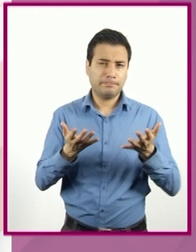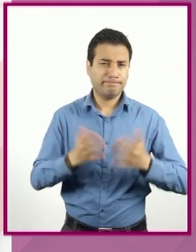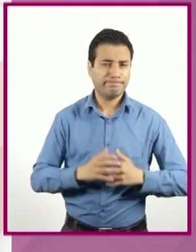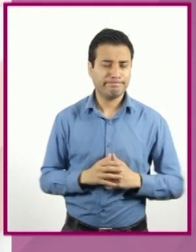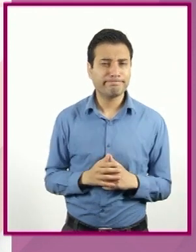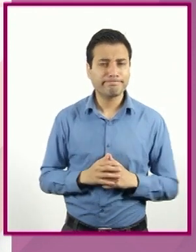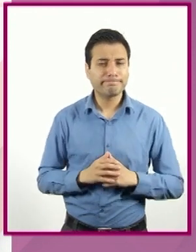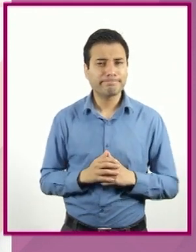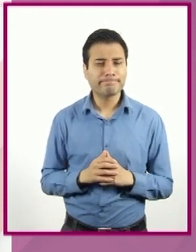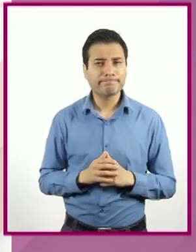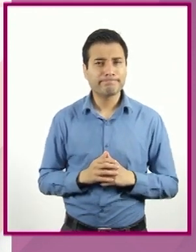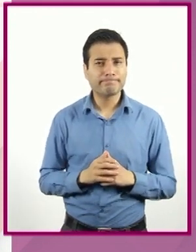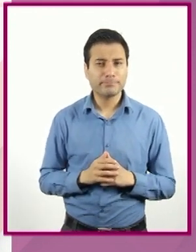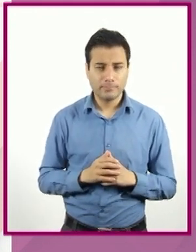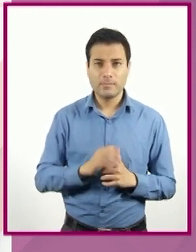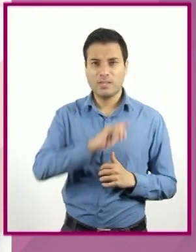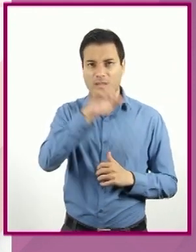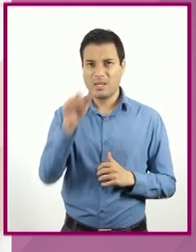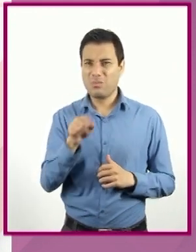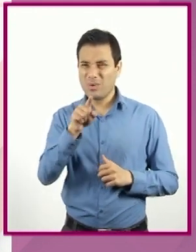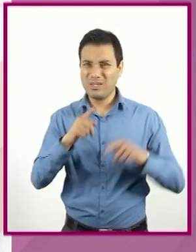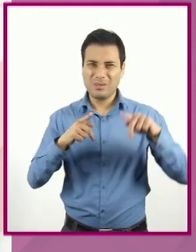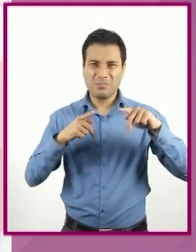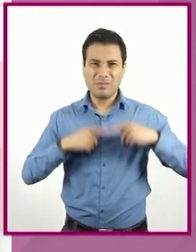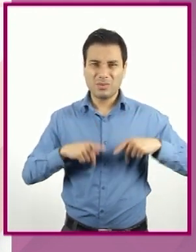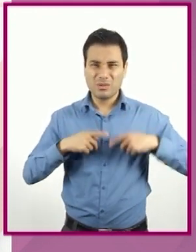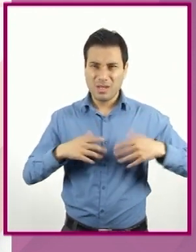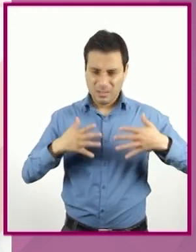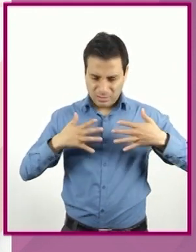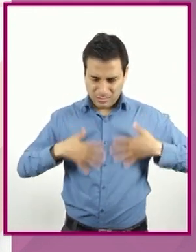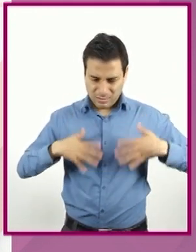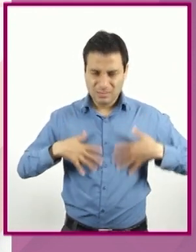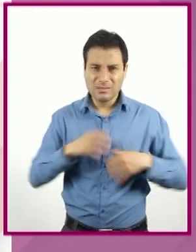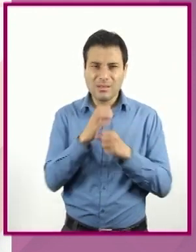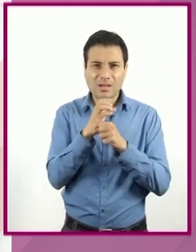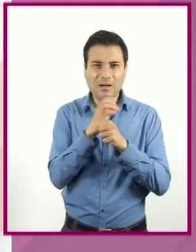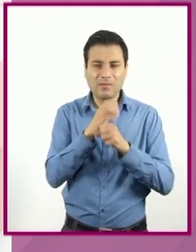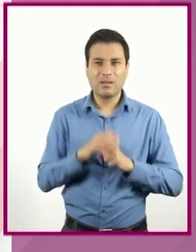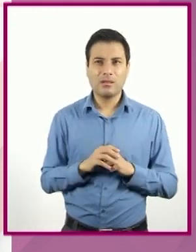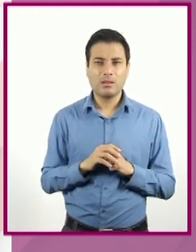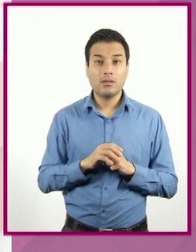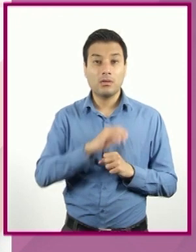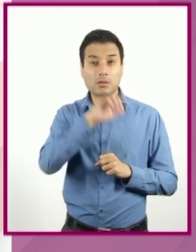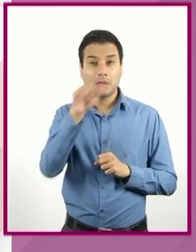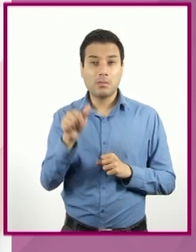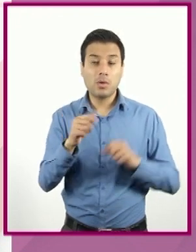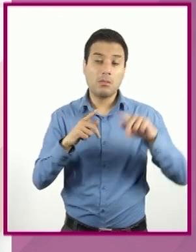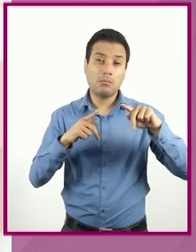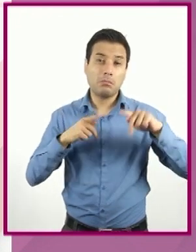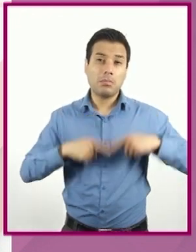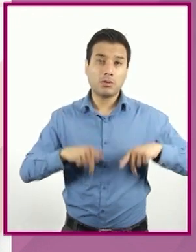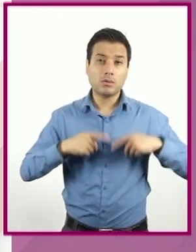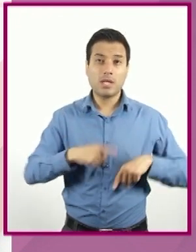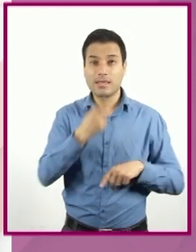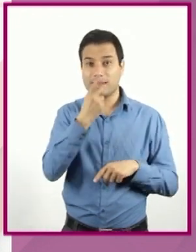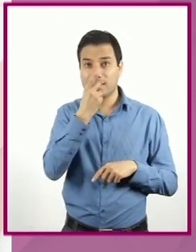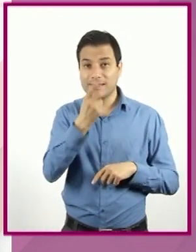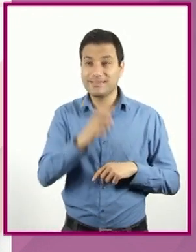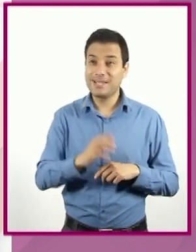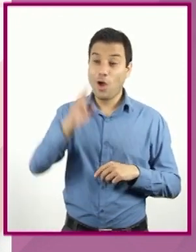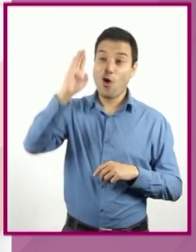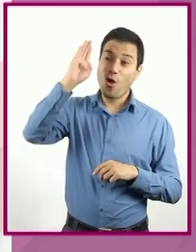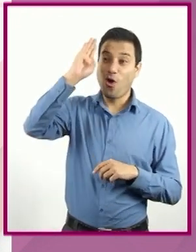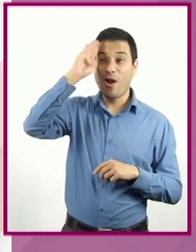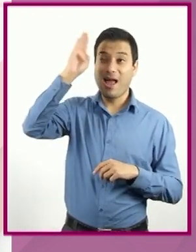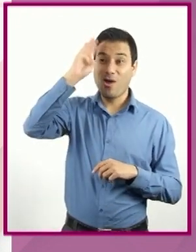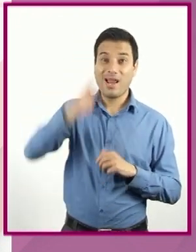una solapa y a vestir de uniforme marrón. Después de algunos días, los que decían hola en las escaleras,